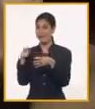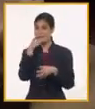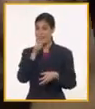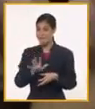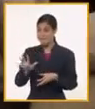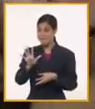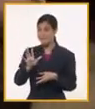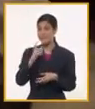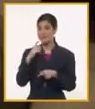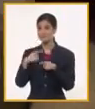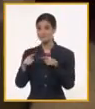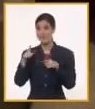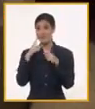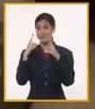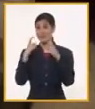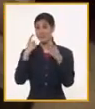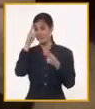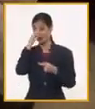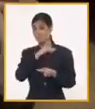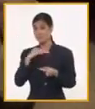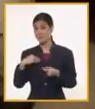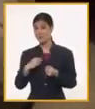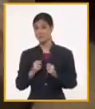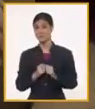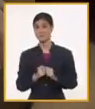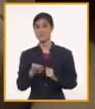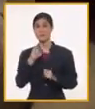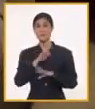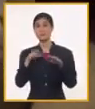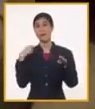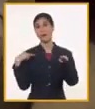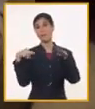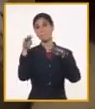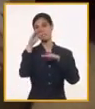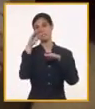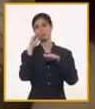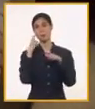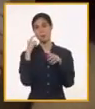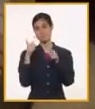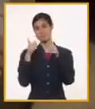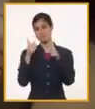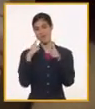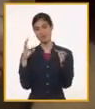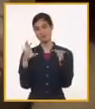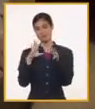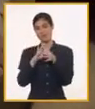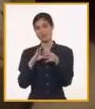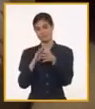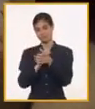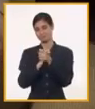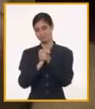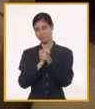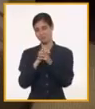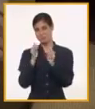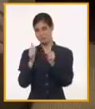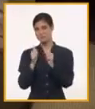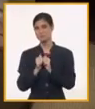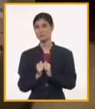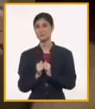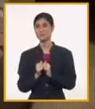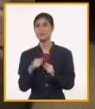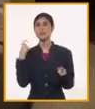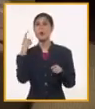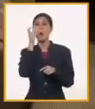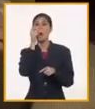ya estaba, Chomi era ministro, pero tenía mucho contacto con él, etcétera. Y dice, vamos a mandar a Chomi. Y